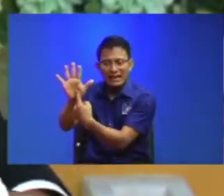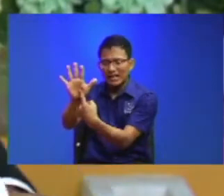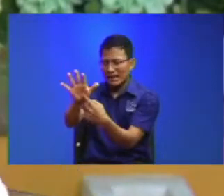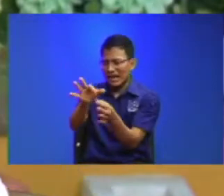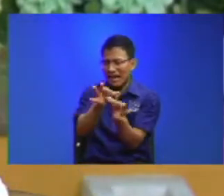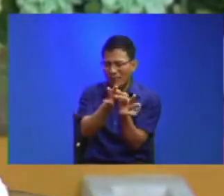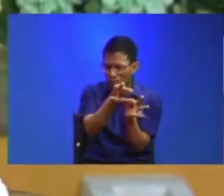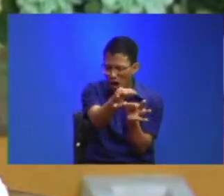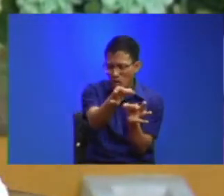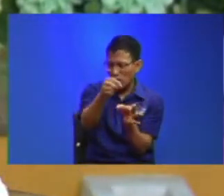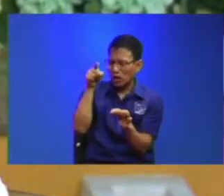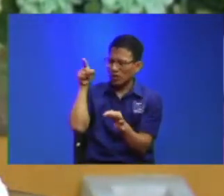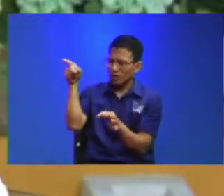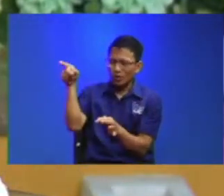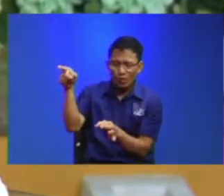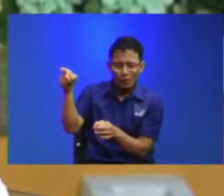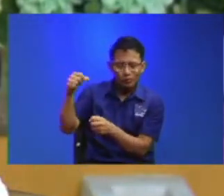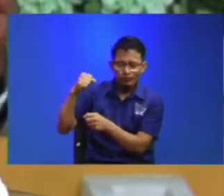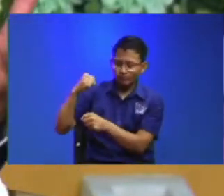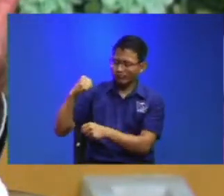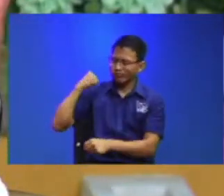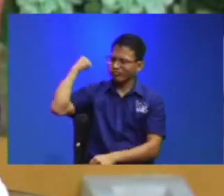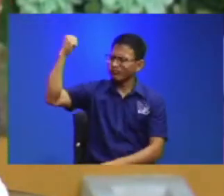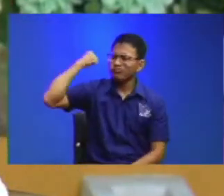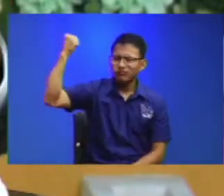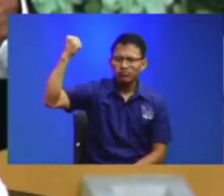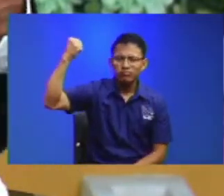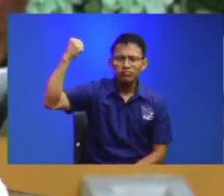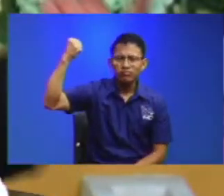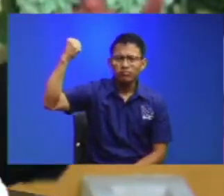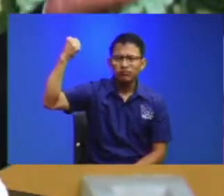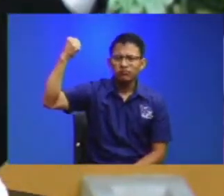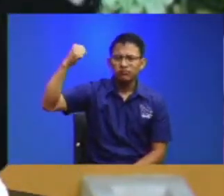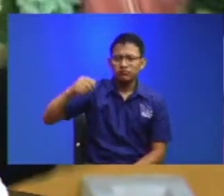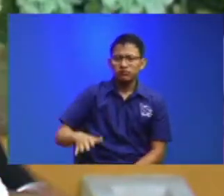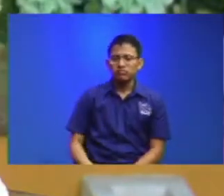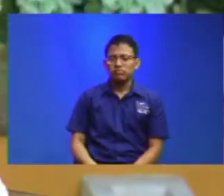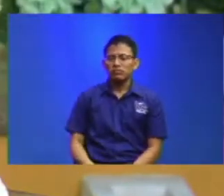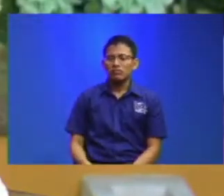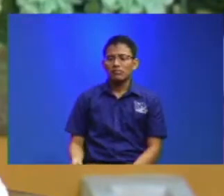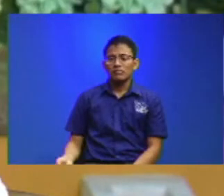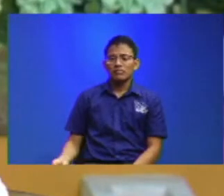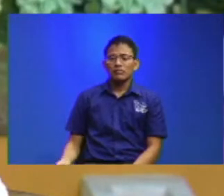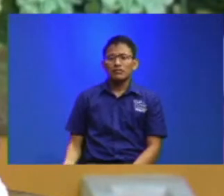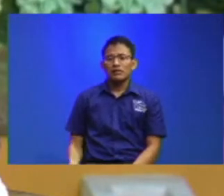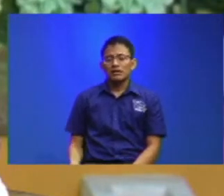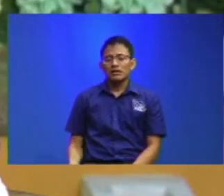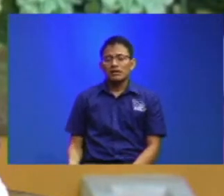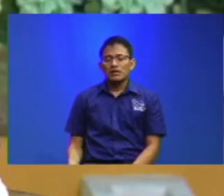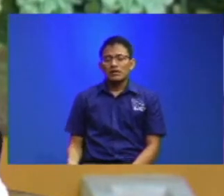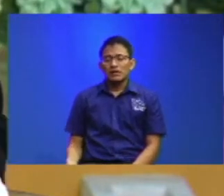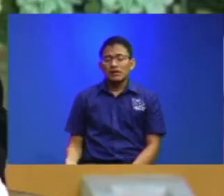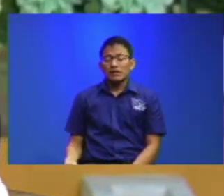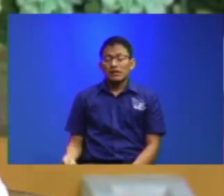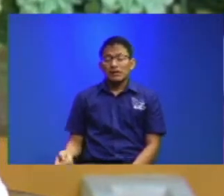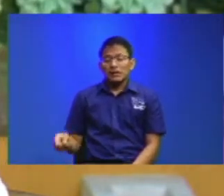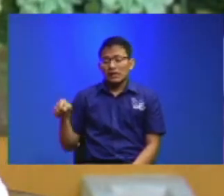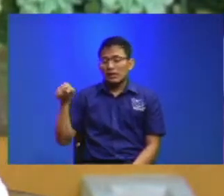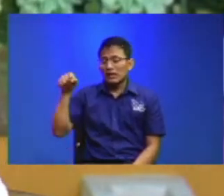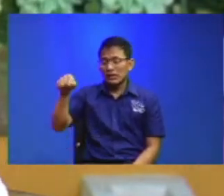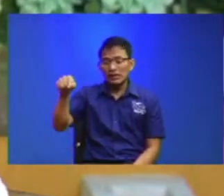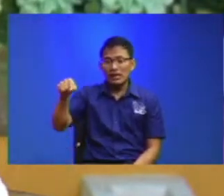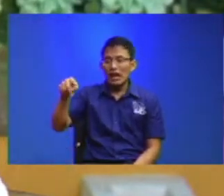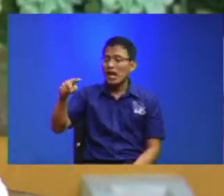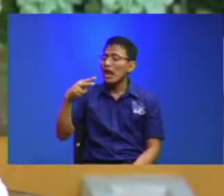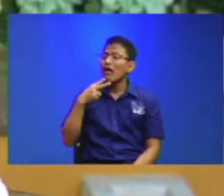ver. ¿Y qué pasó? No murió. Pero la voz de los jóvenes no era la voz de Dios. Era la voz de los ancianos, la